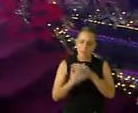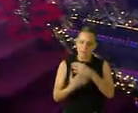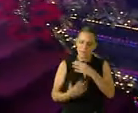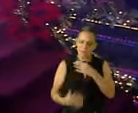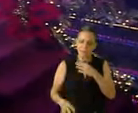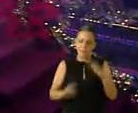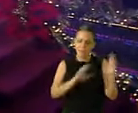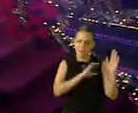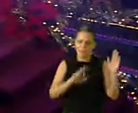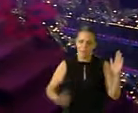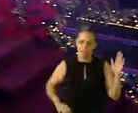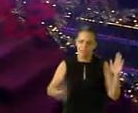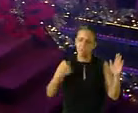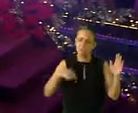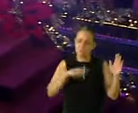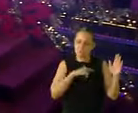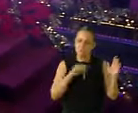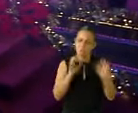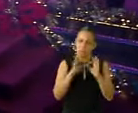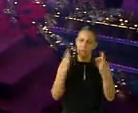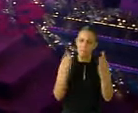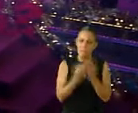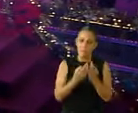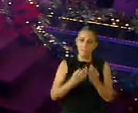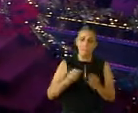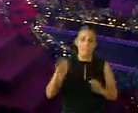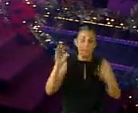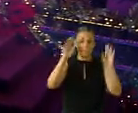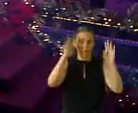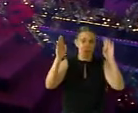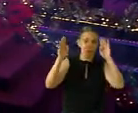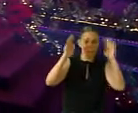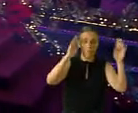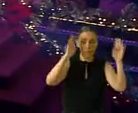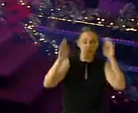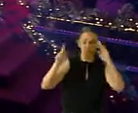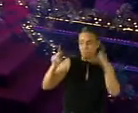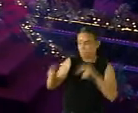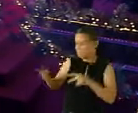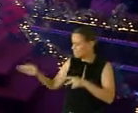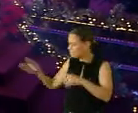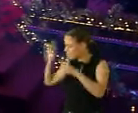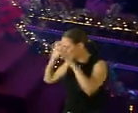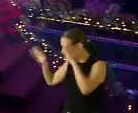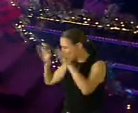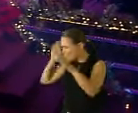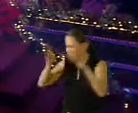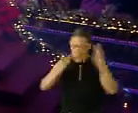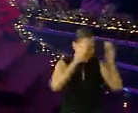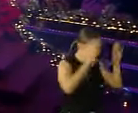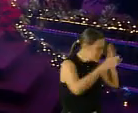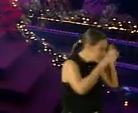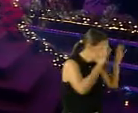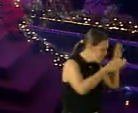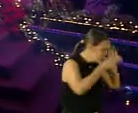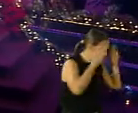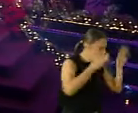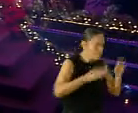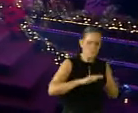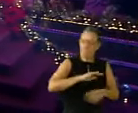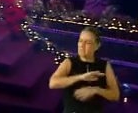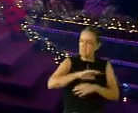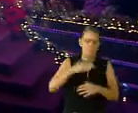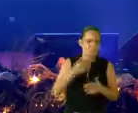hace familia. Salude así como usted acostumbra al que está a su lado. Y con todo y mascarilla, él va a entender que usted le está diciendo que es